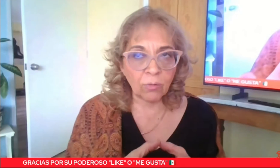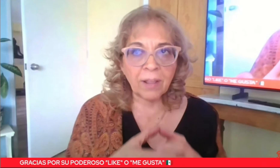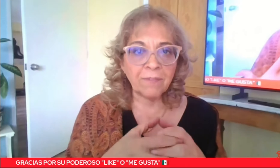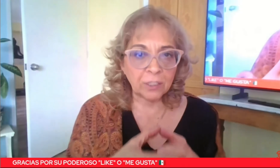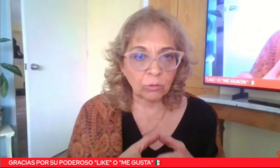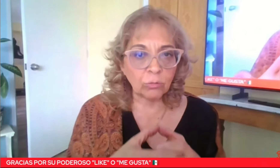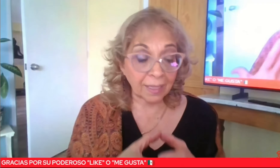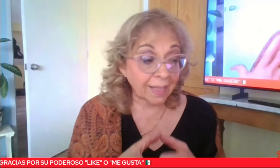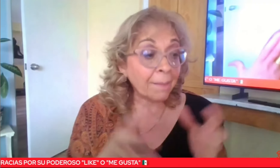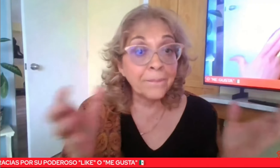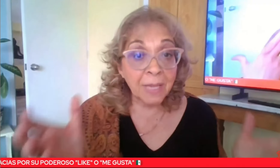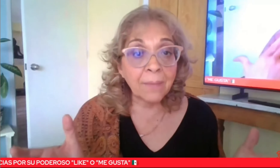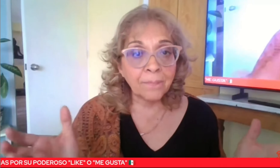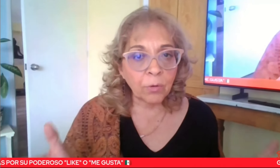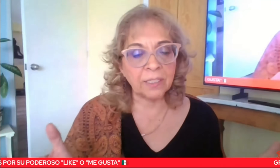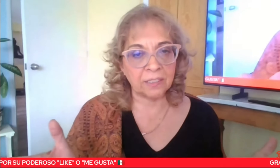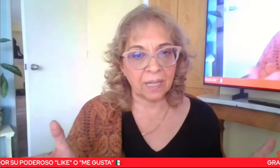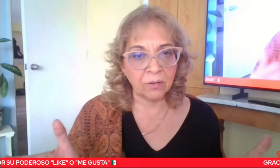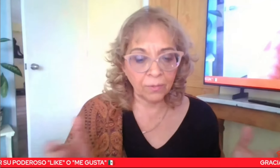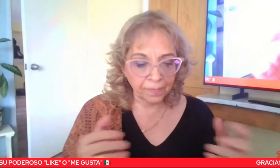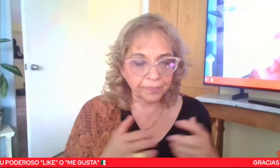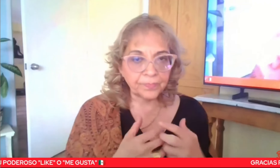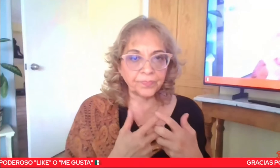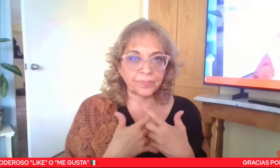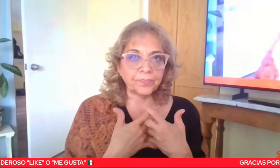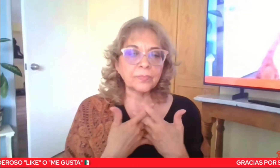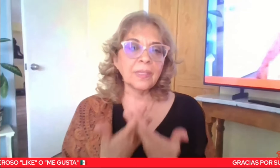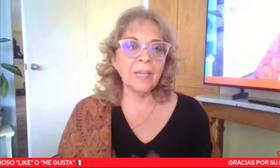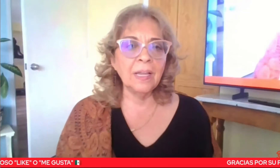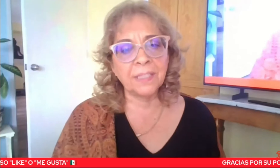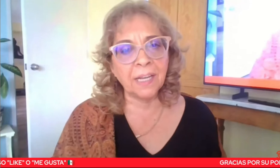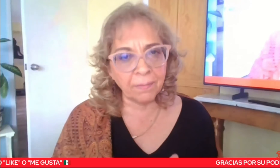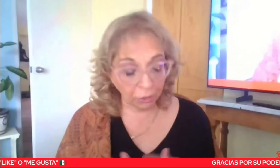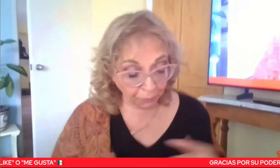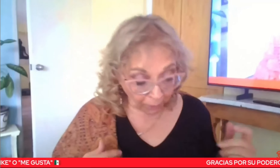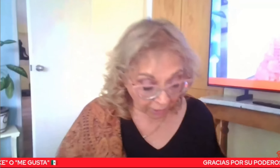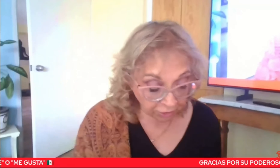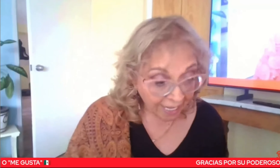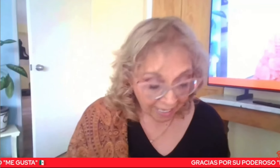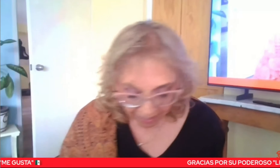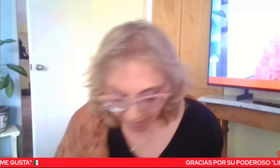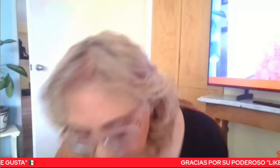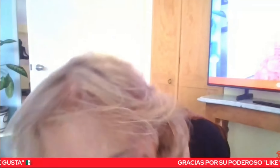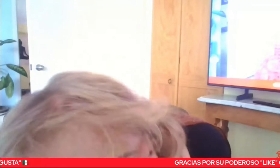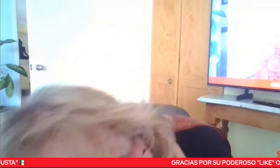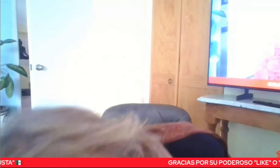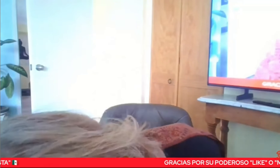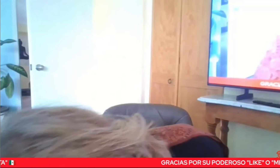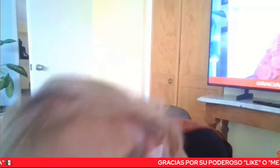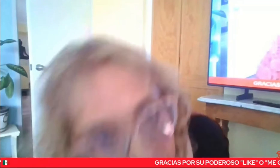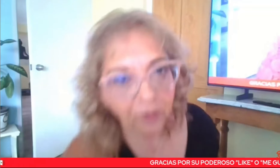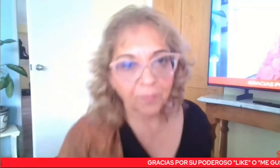una infraestructura tan bien puesta, ¿no?, en materia de medios públicos,